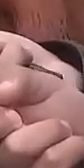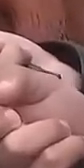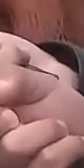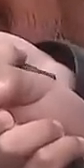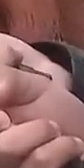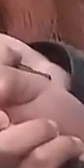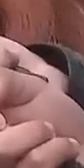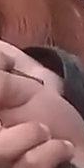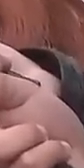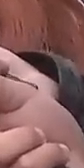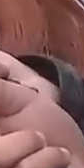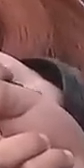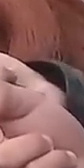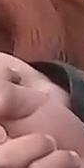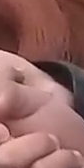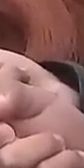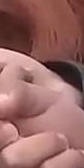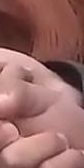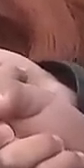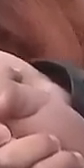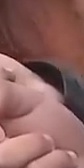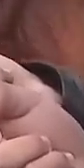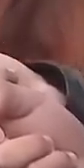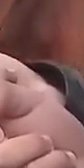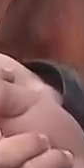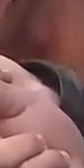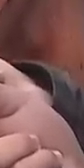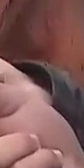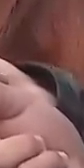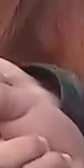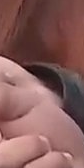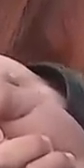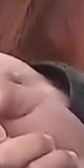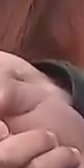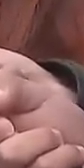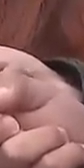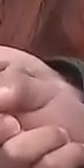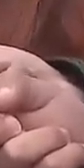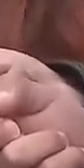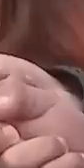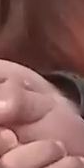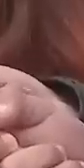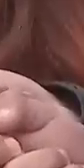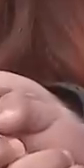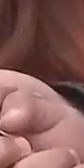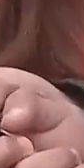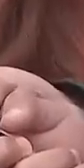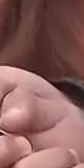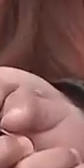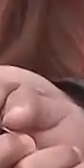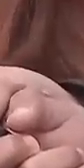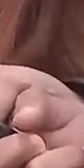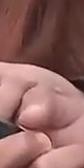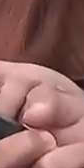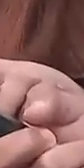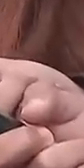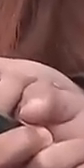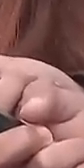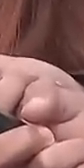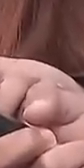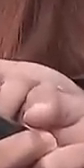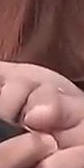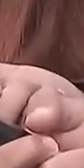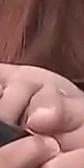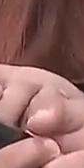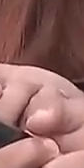baja. Sin embargo, siempre estamos evaluando distintas alternativas. Esta, por cierto, no es una de las que está sobre la mesa. Nosotros ya tenemos una